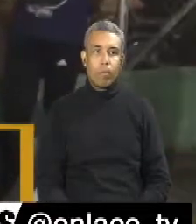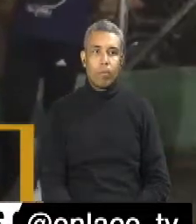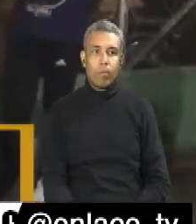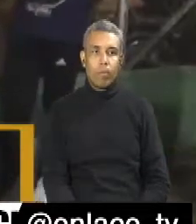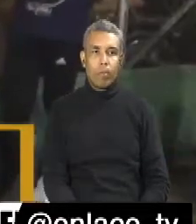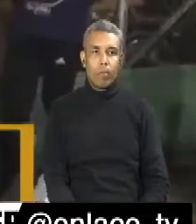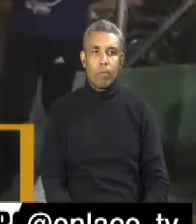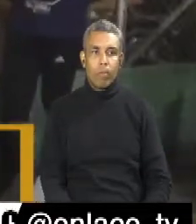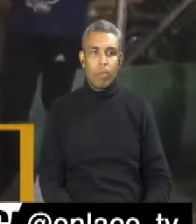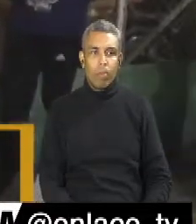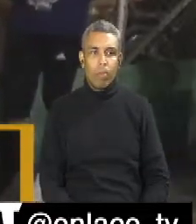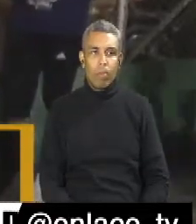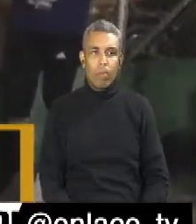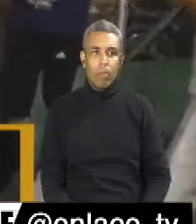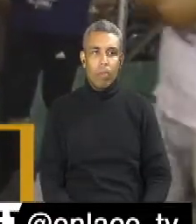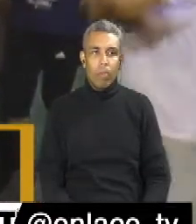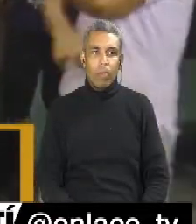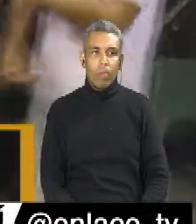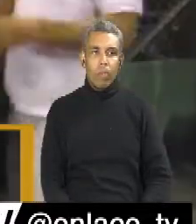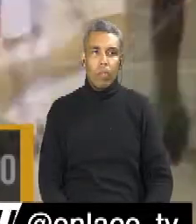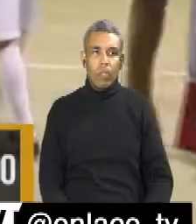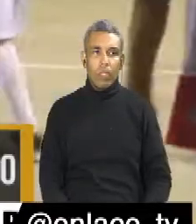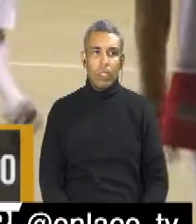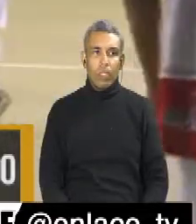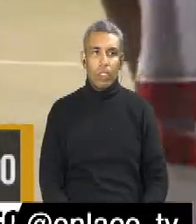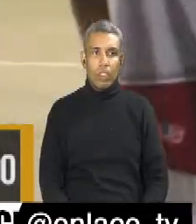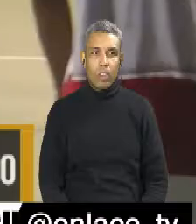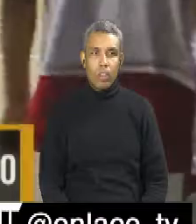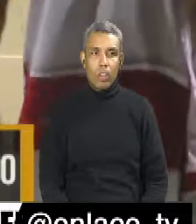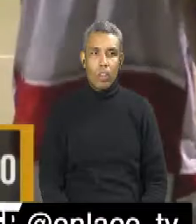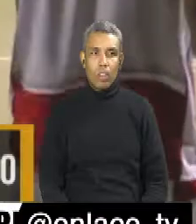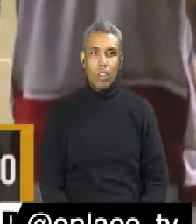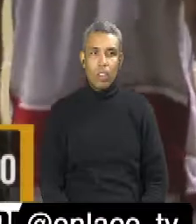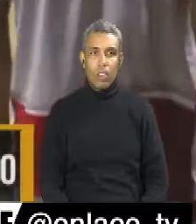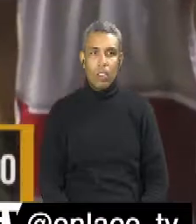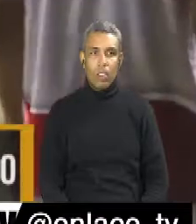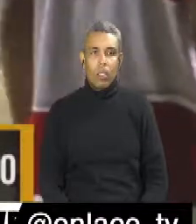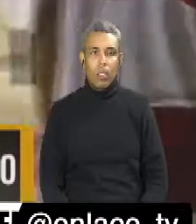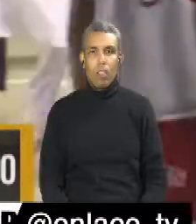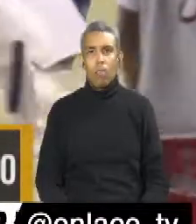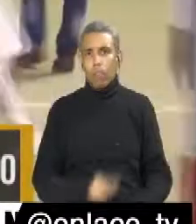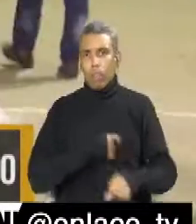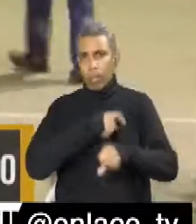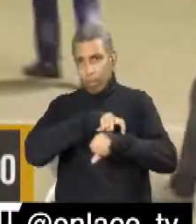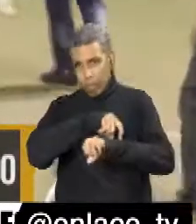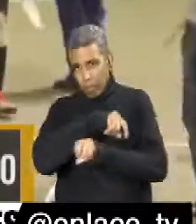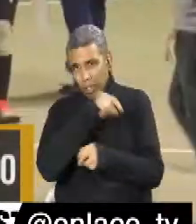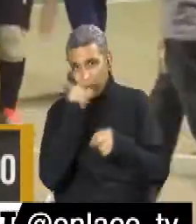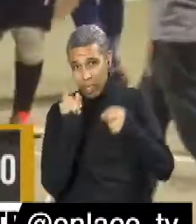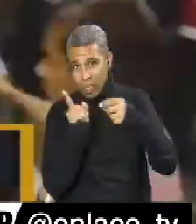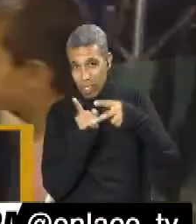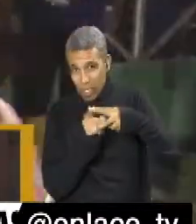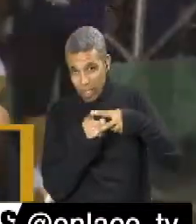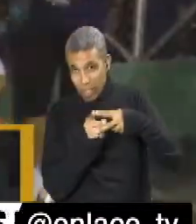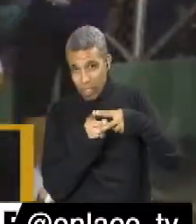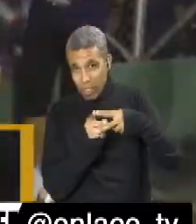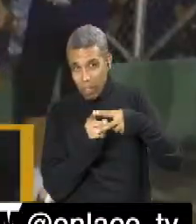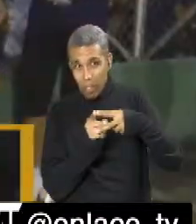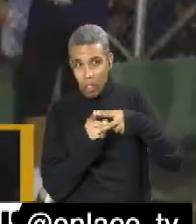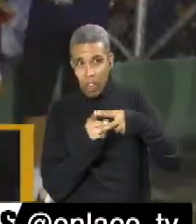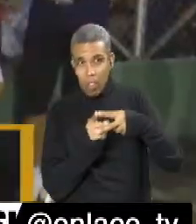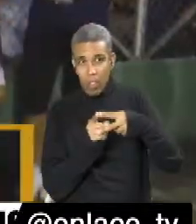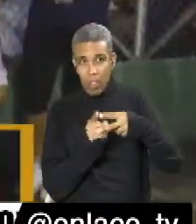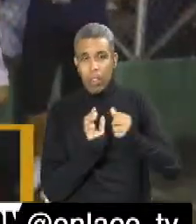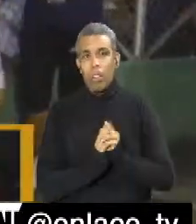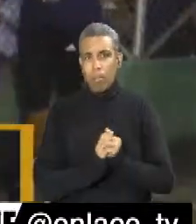partido muy duro, terminamos, nos fuimos al descanso 2-1 ganando y pues salimos al segundo tiempo